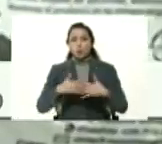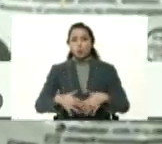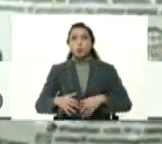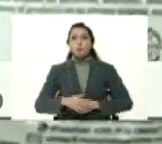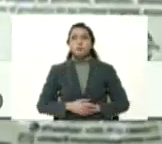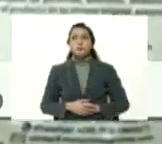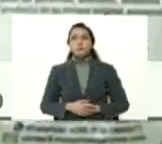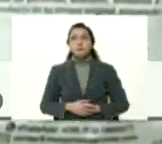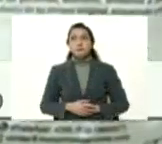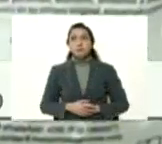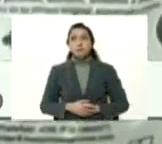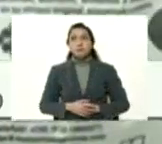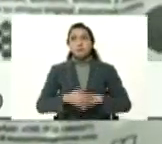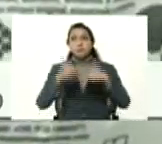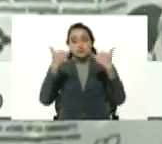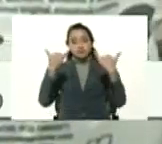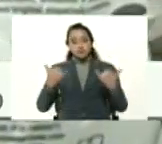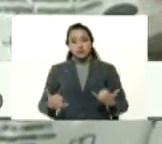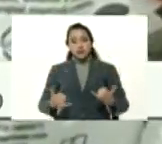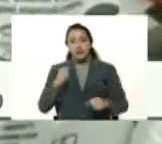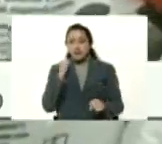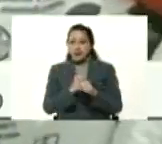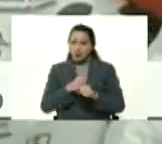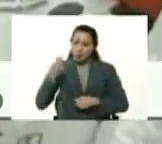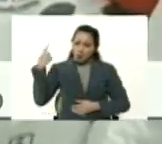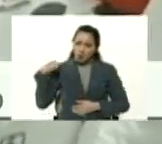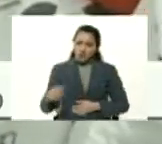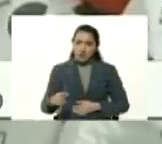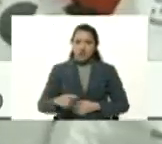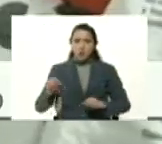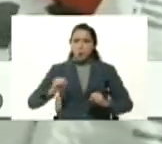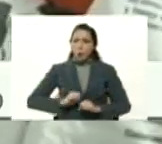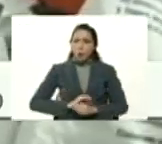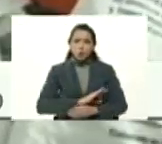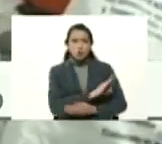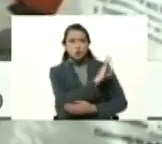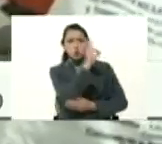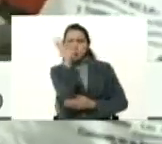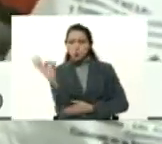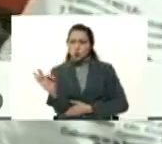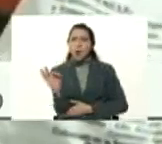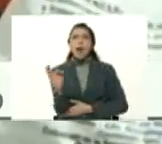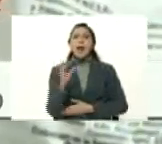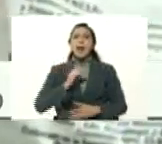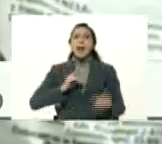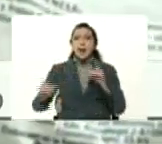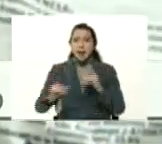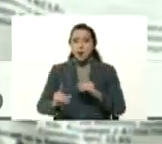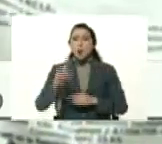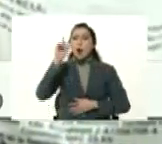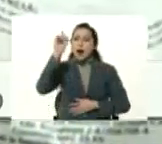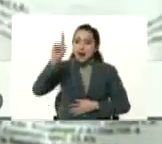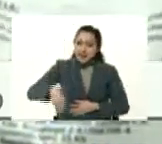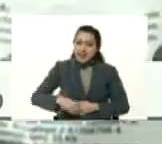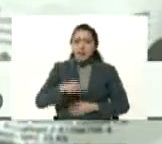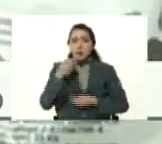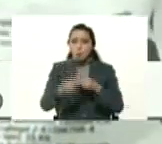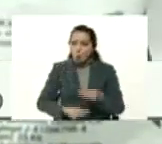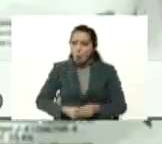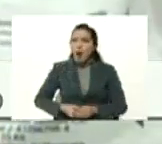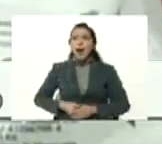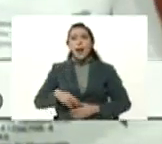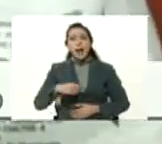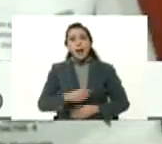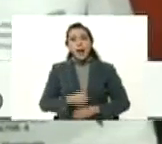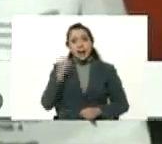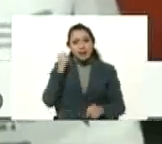presidente. En este trabajo que hemos tenido todo el día, no han sido mesas de trabajo, sino que hemos interactuado, como